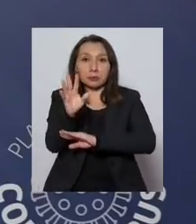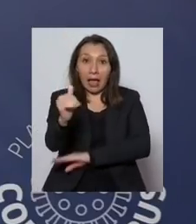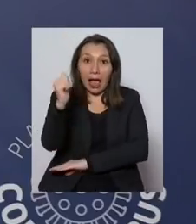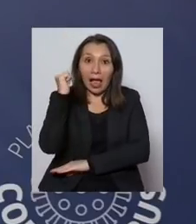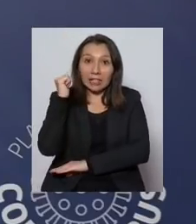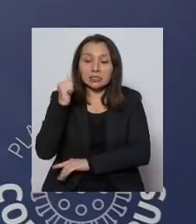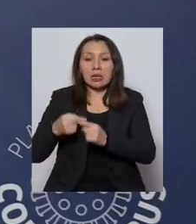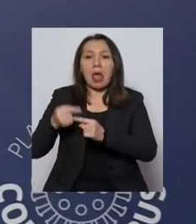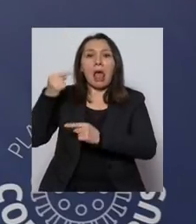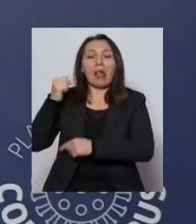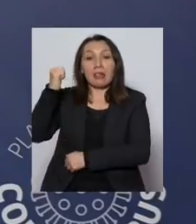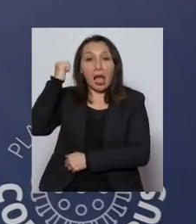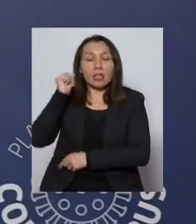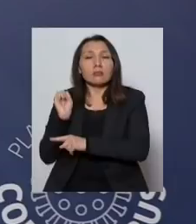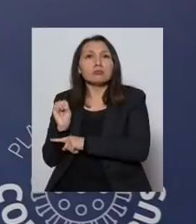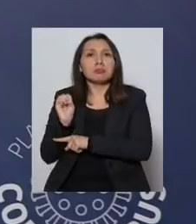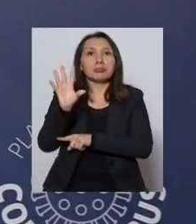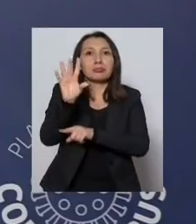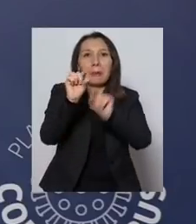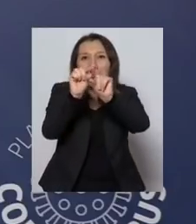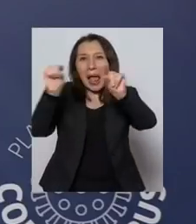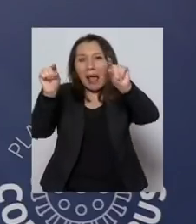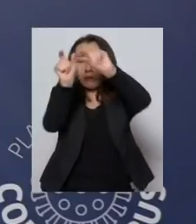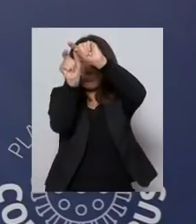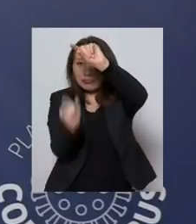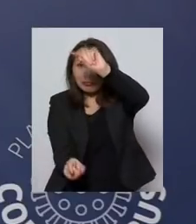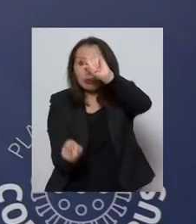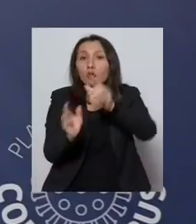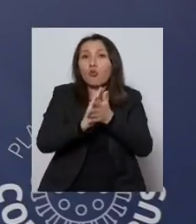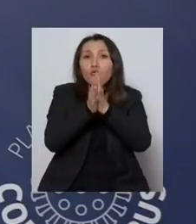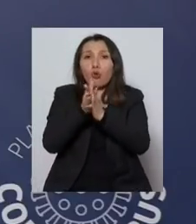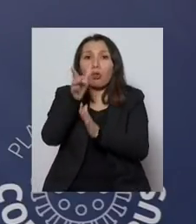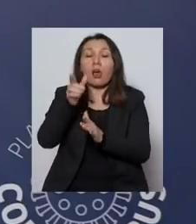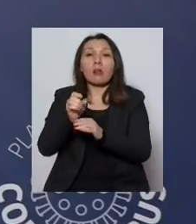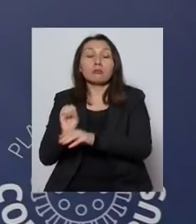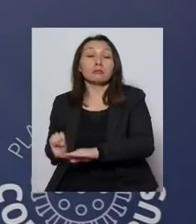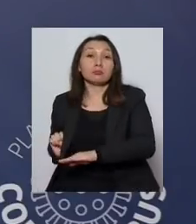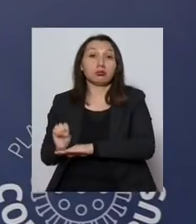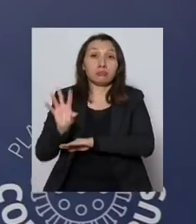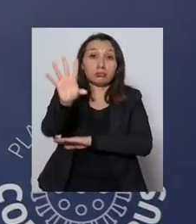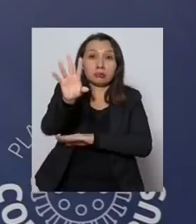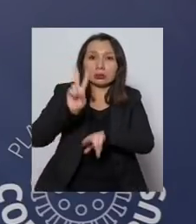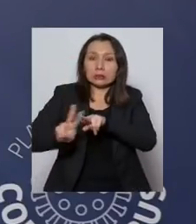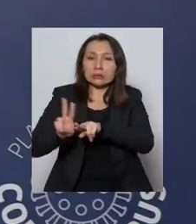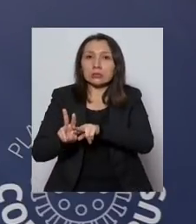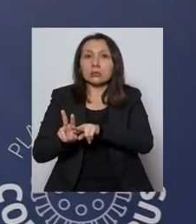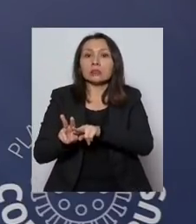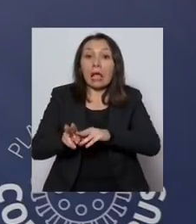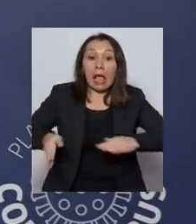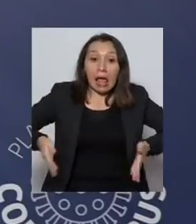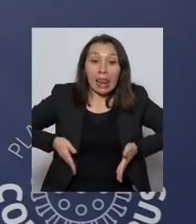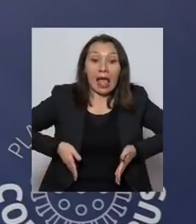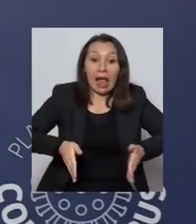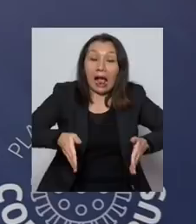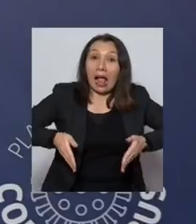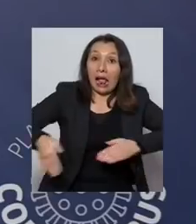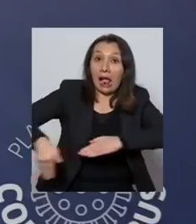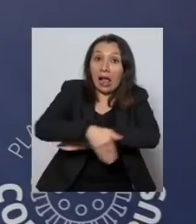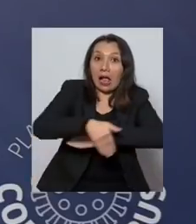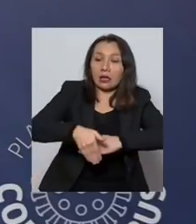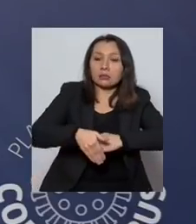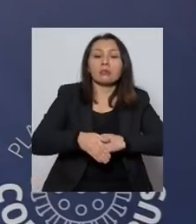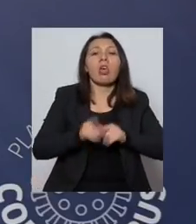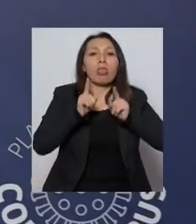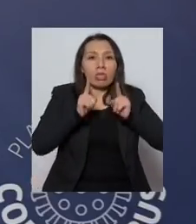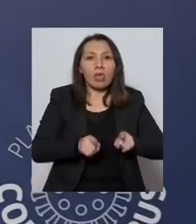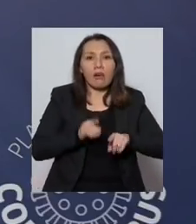ayer, el de antes de ayer, y por lo tanto todos aquellos que están realizando esa iluminación desde la calle no deben contar